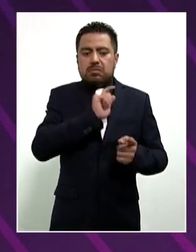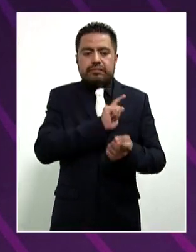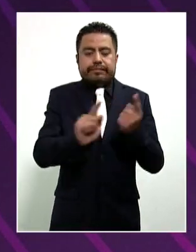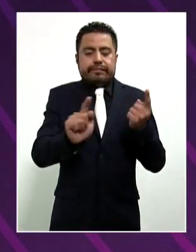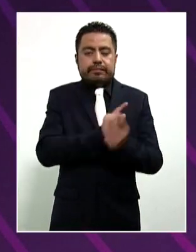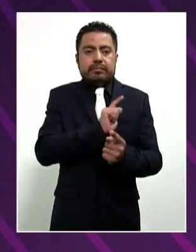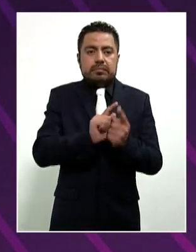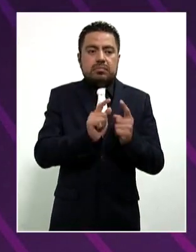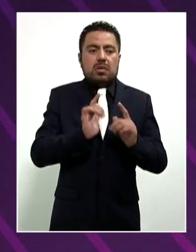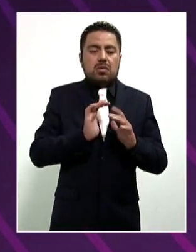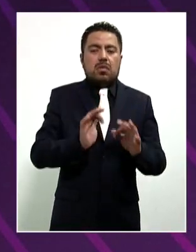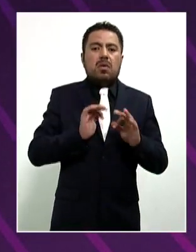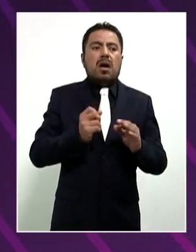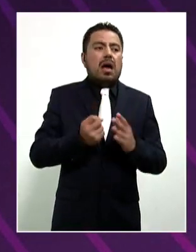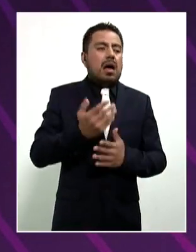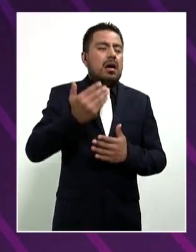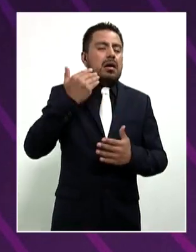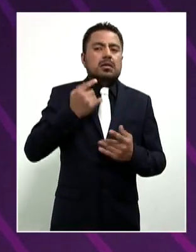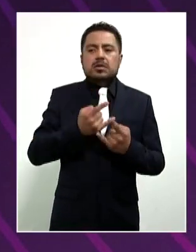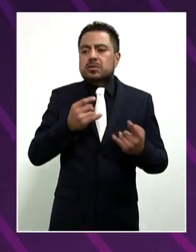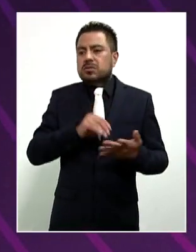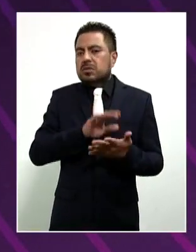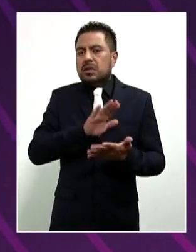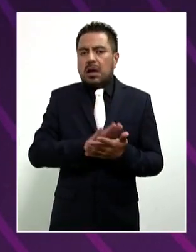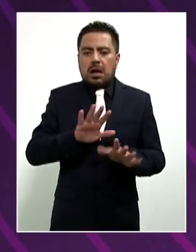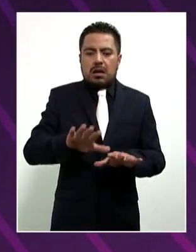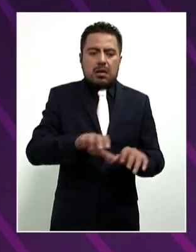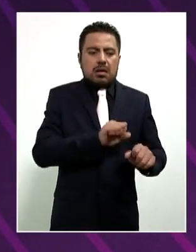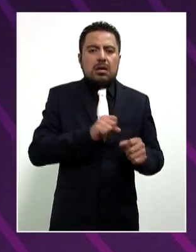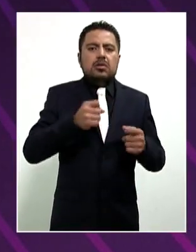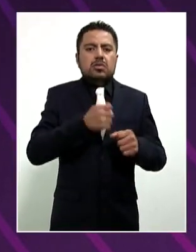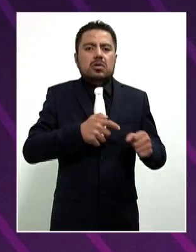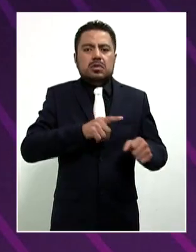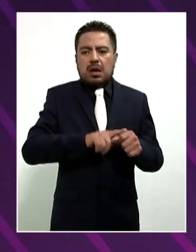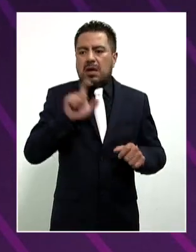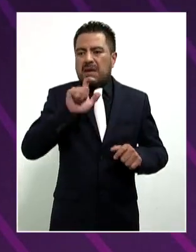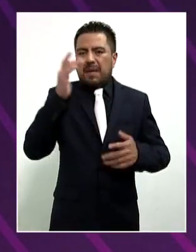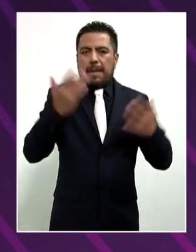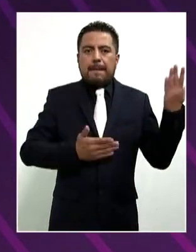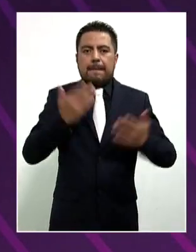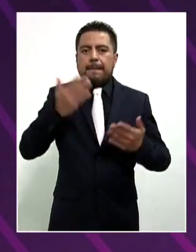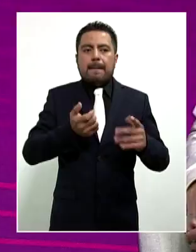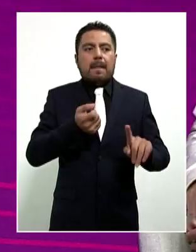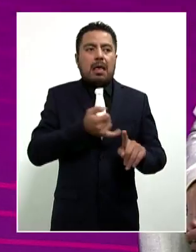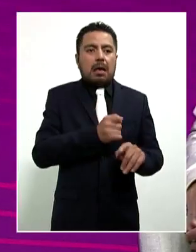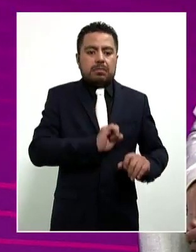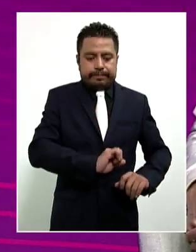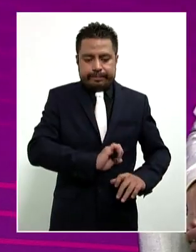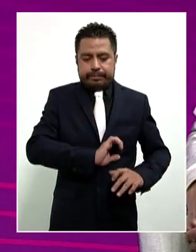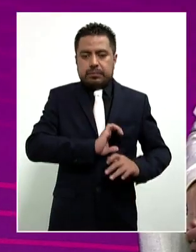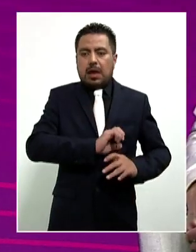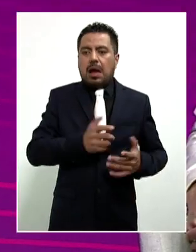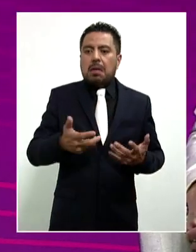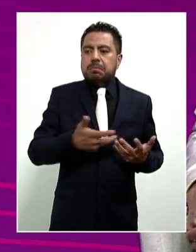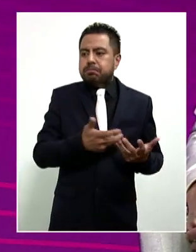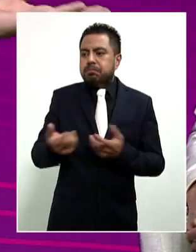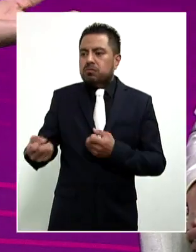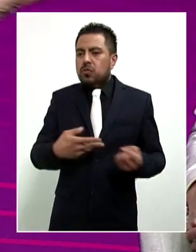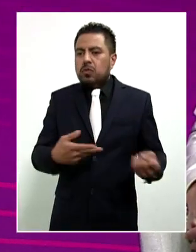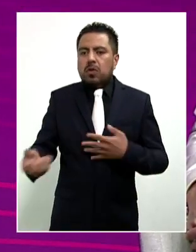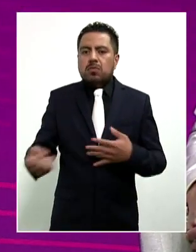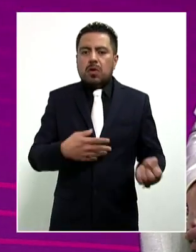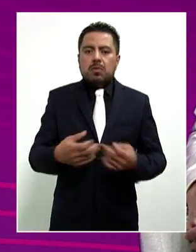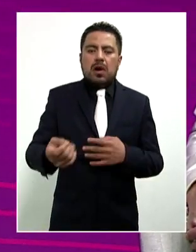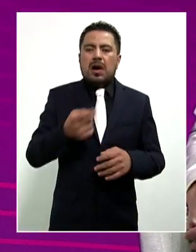encuentro donde mutuamente la sociedad de acogida, como aquellos que llegan, se están enriqueciendo mutuamente. Y yo creo que esto de